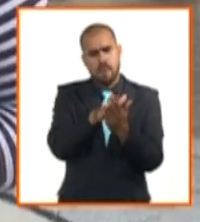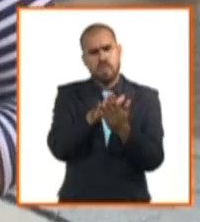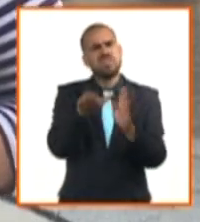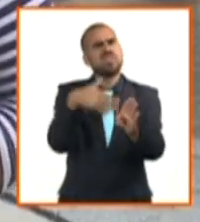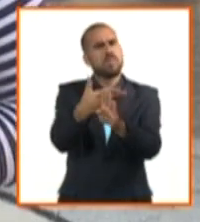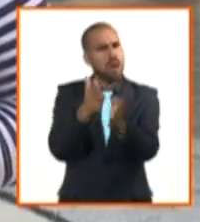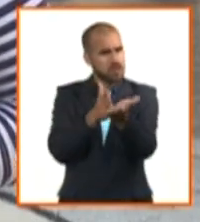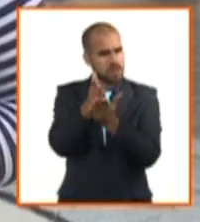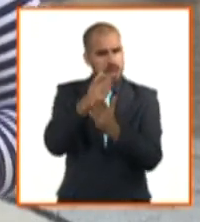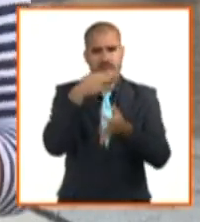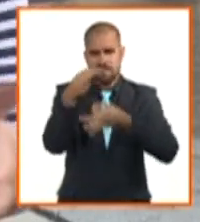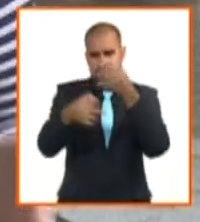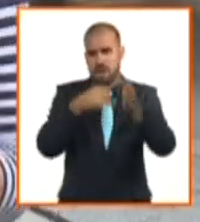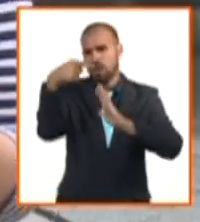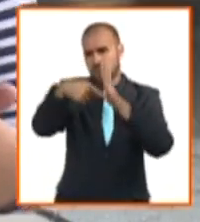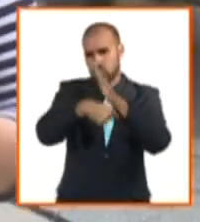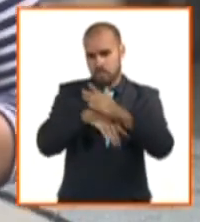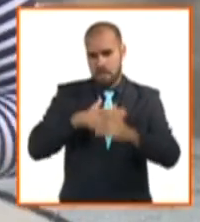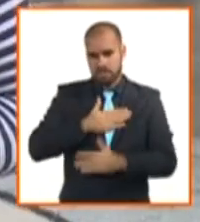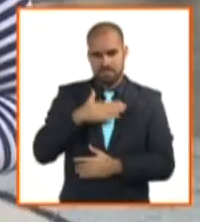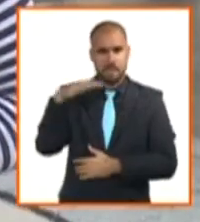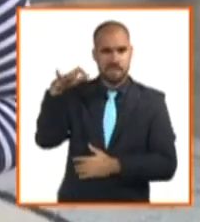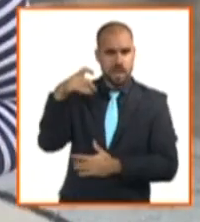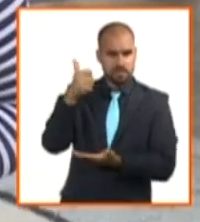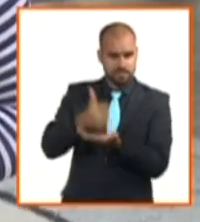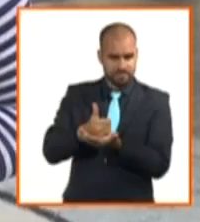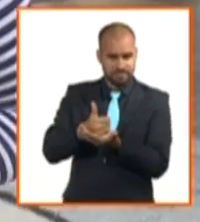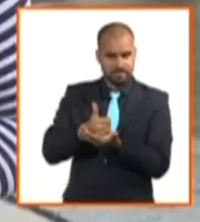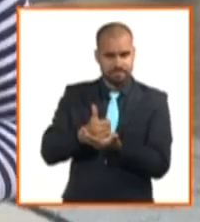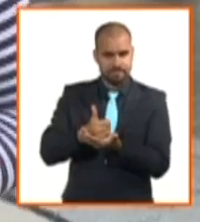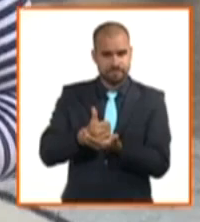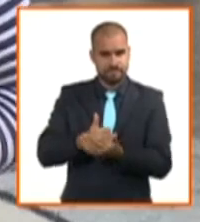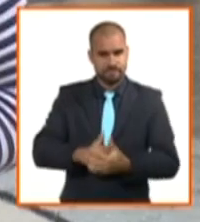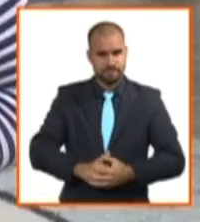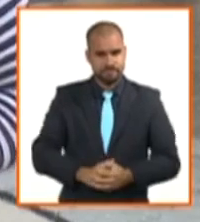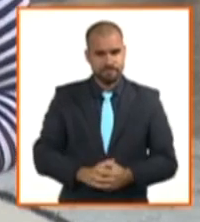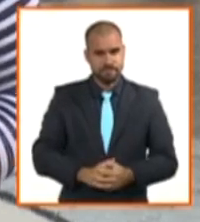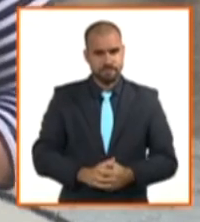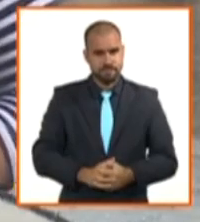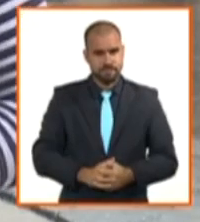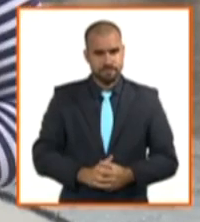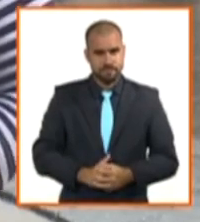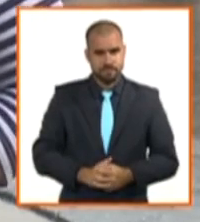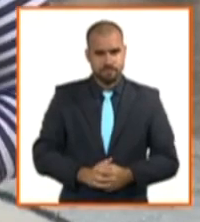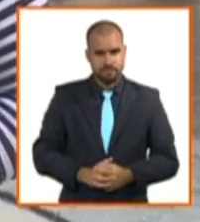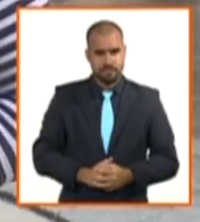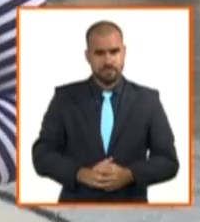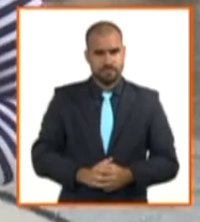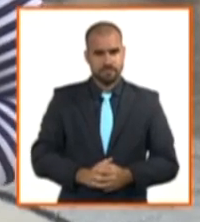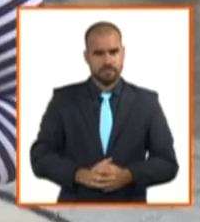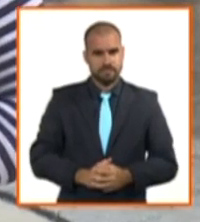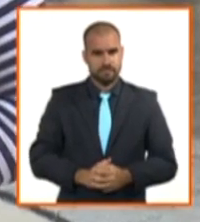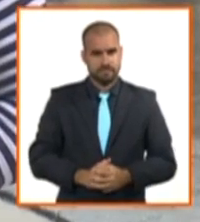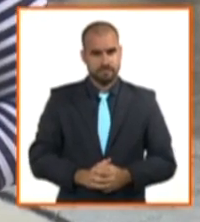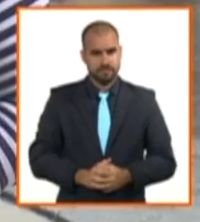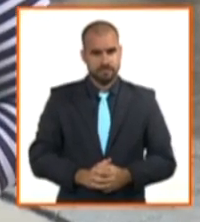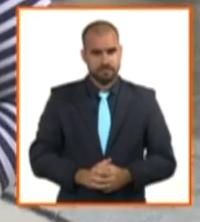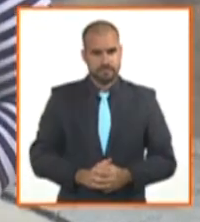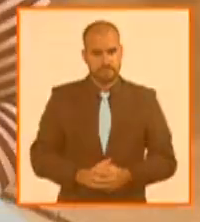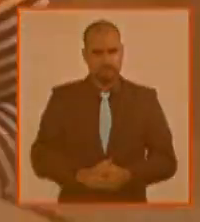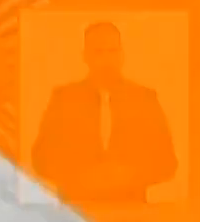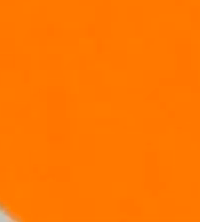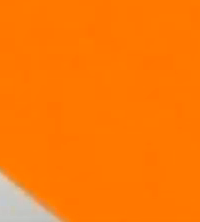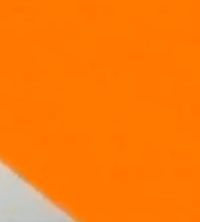de lo que acontece en pinar del río a propósito de esta situación hidrometeorológica yo soy fátima rivas amador muy buenas tardes